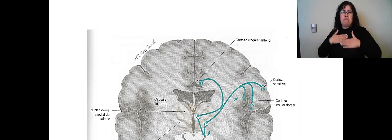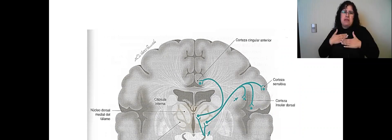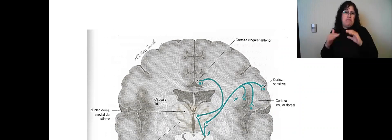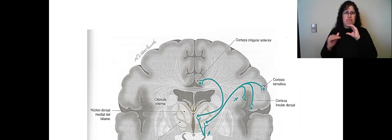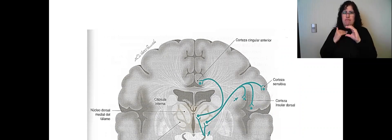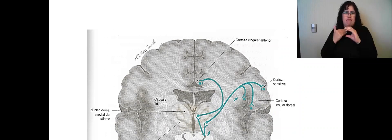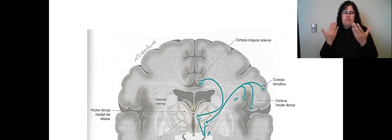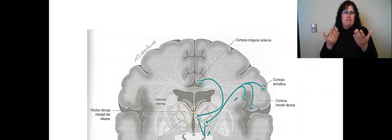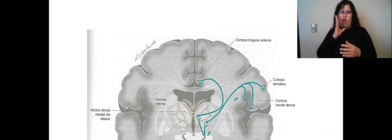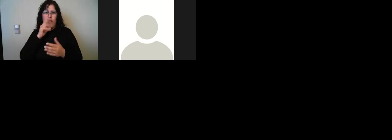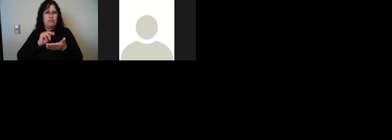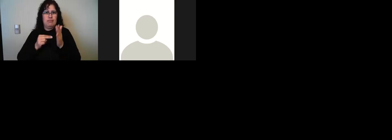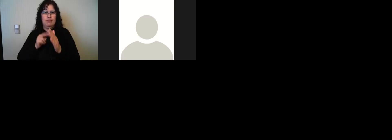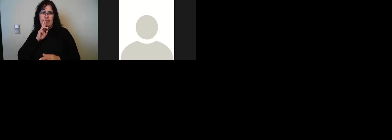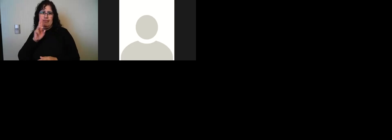electrónico.